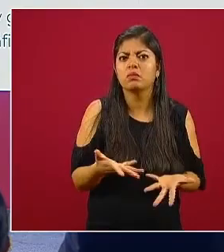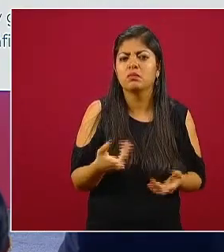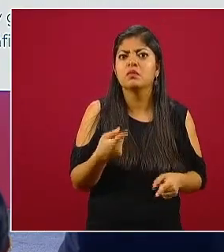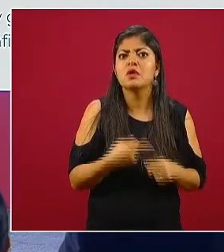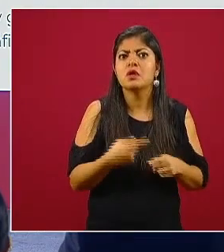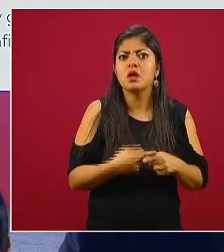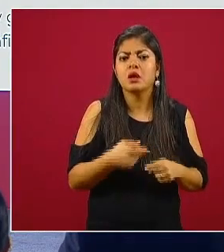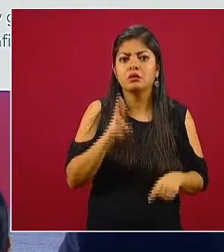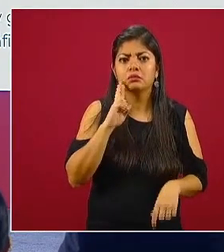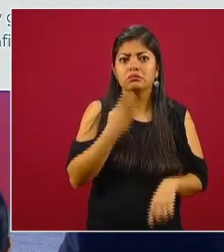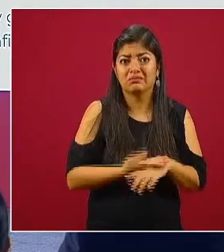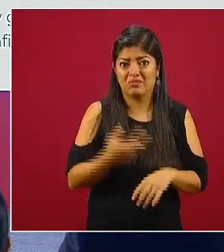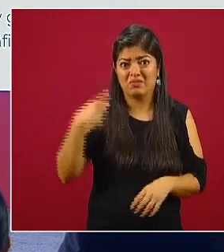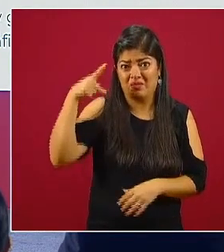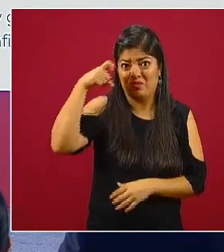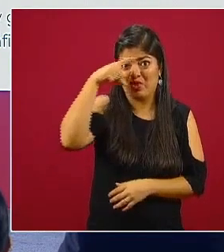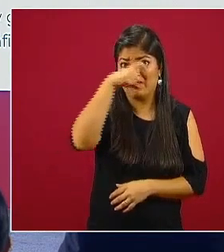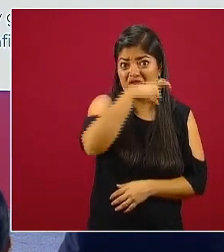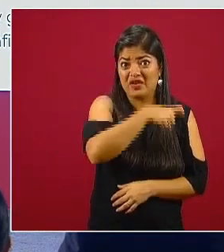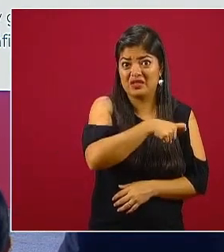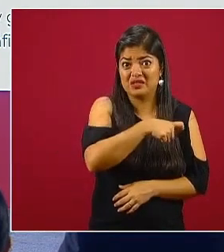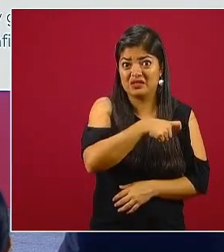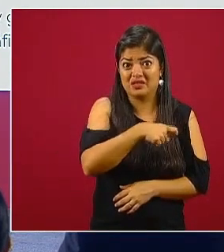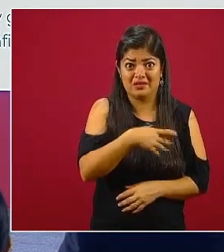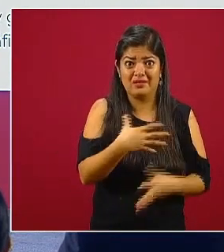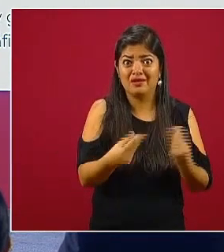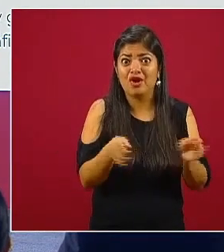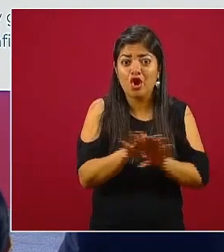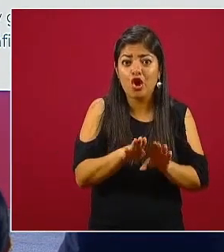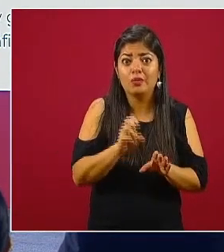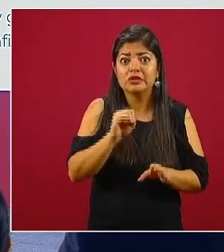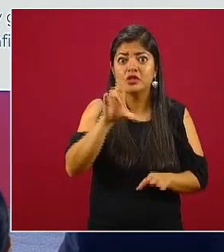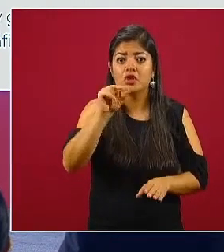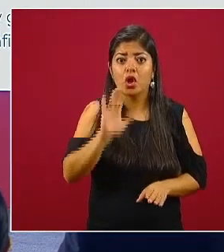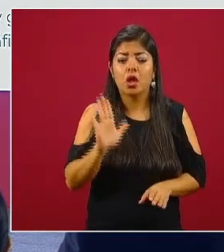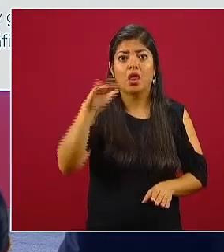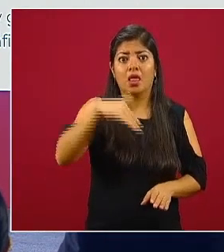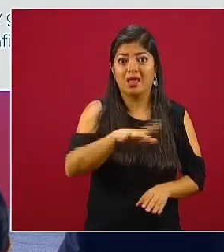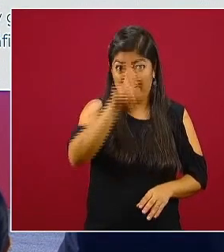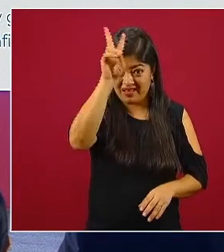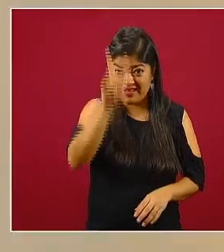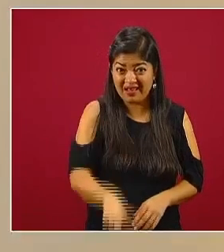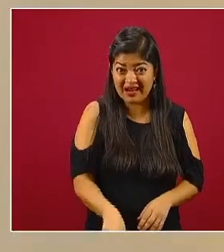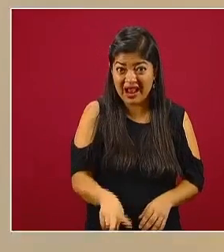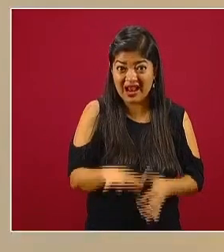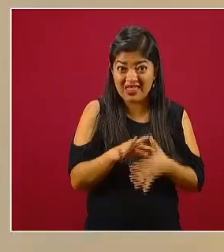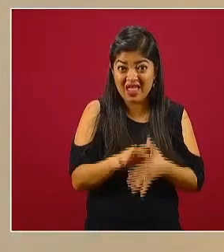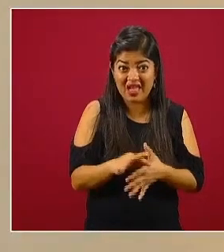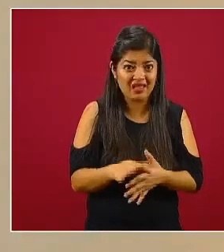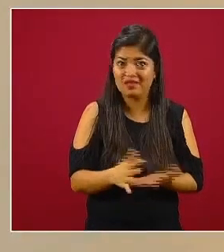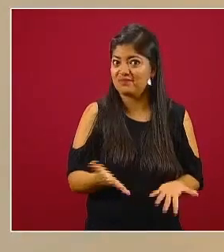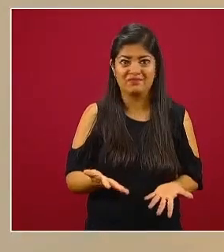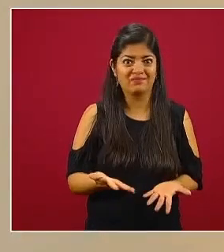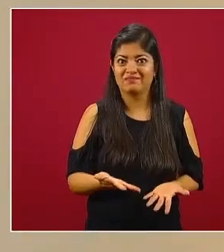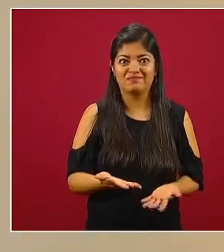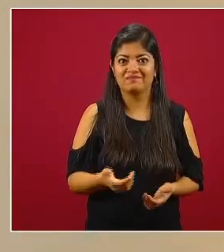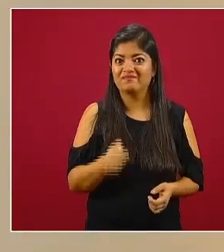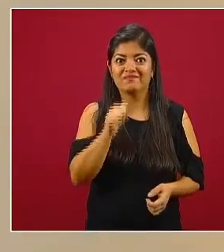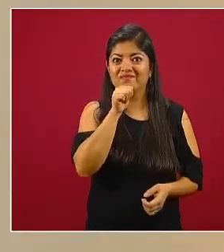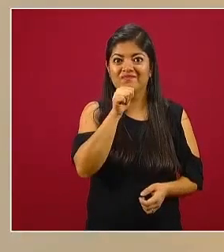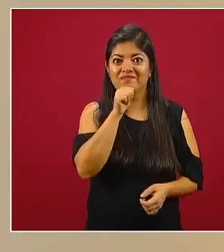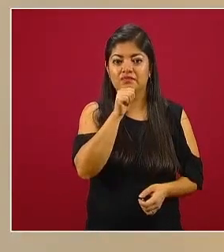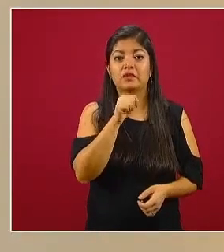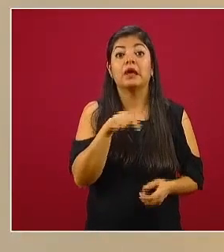aspectos muy complejos y a pesar de que los modelos nunca pueden reificar la realidad, nunca pueden pueden ser la realidad, sí